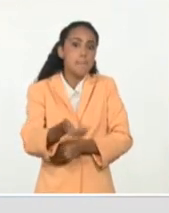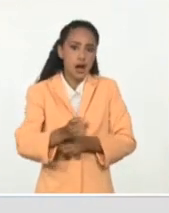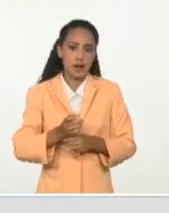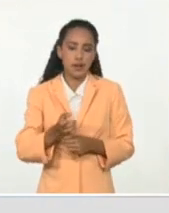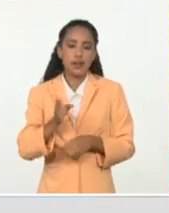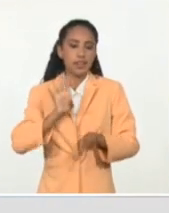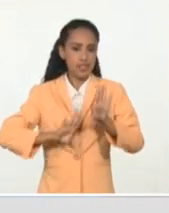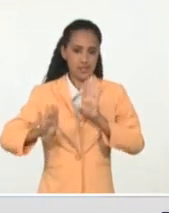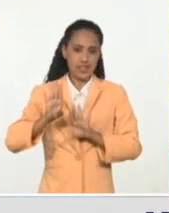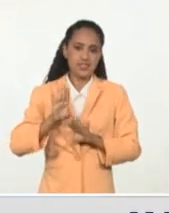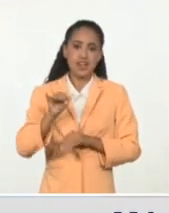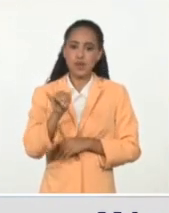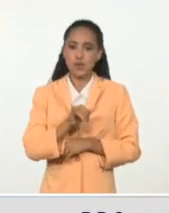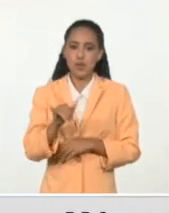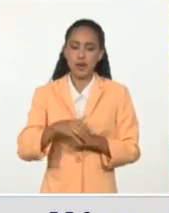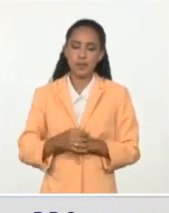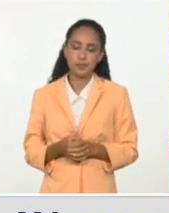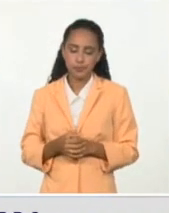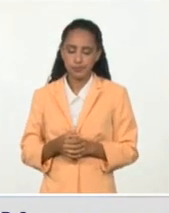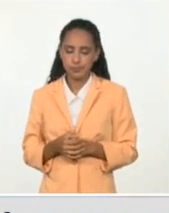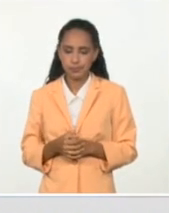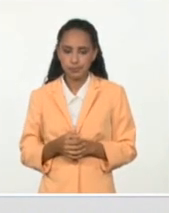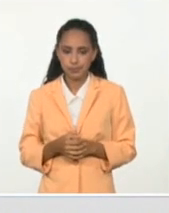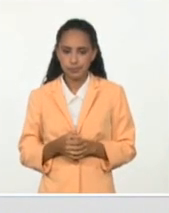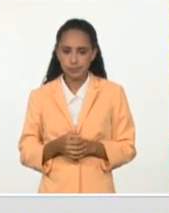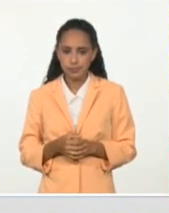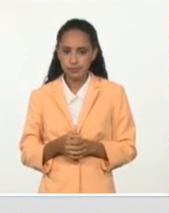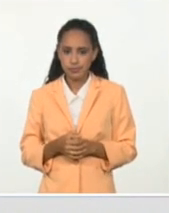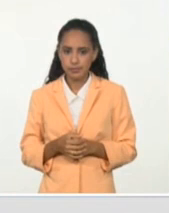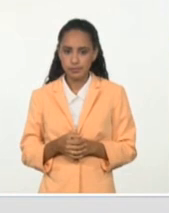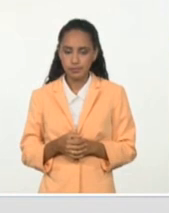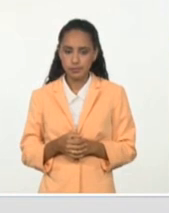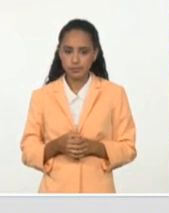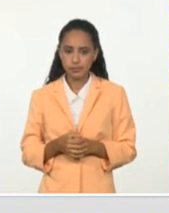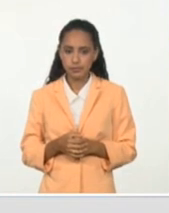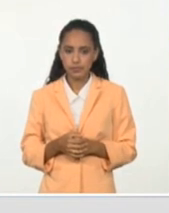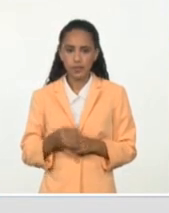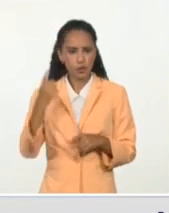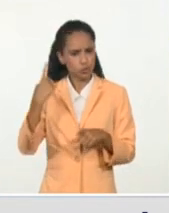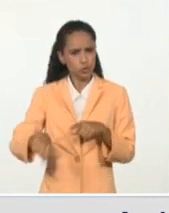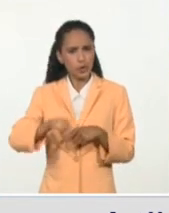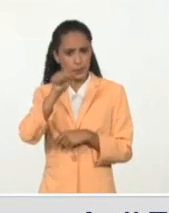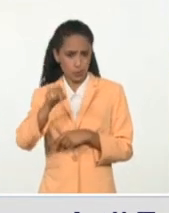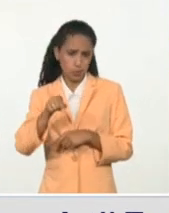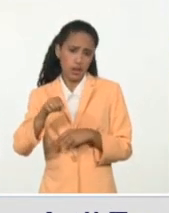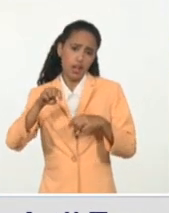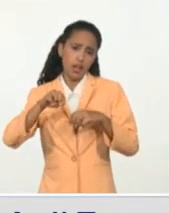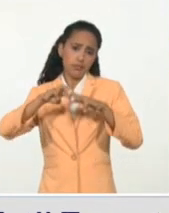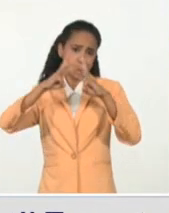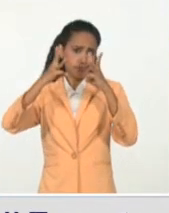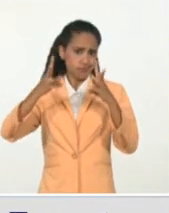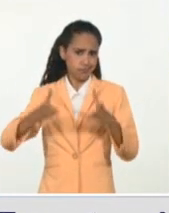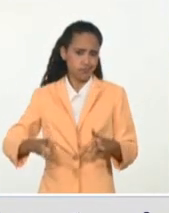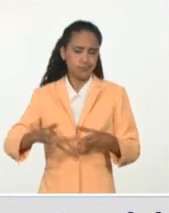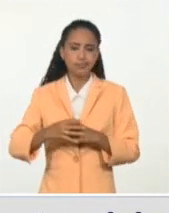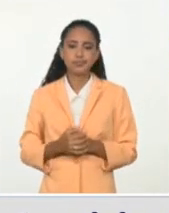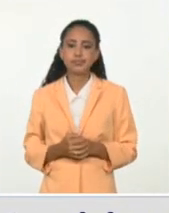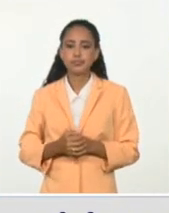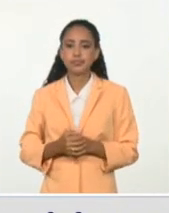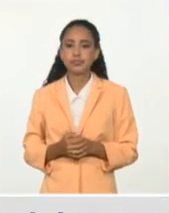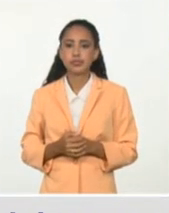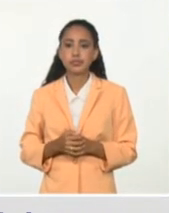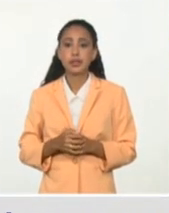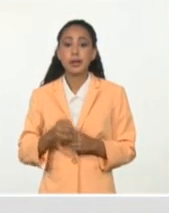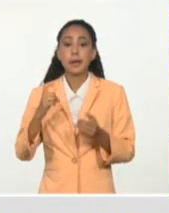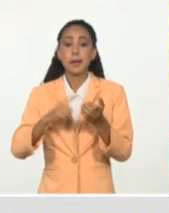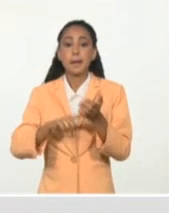fuera una transfusión de plasma. Doctor, nos comenta un usuario en redes sociales, ¿estará presente el placebo en este ensayo